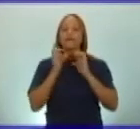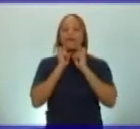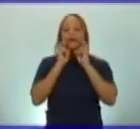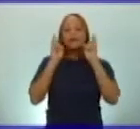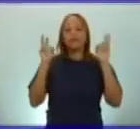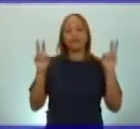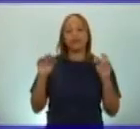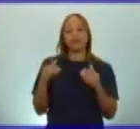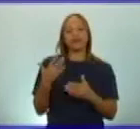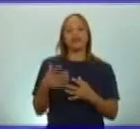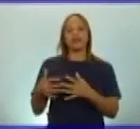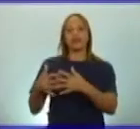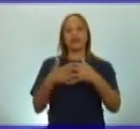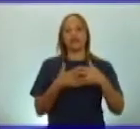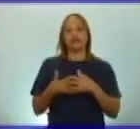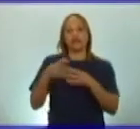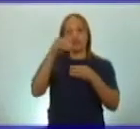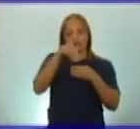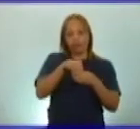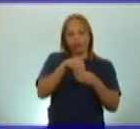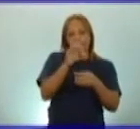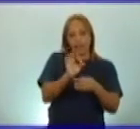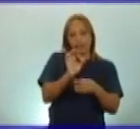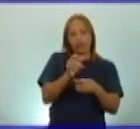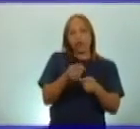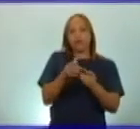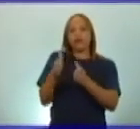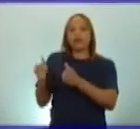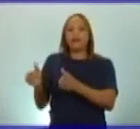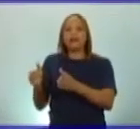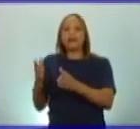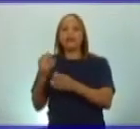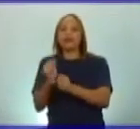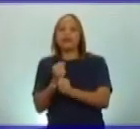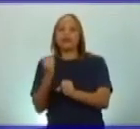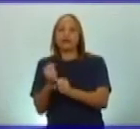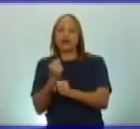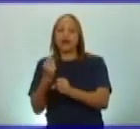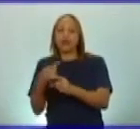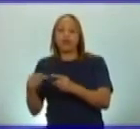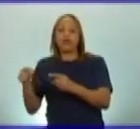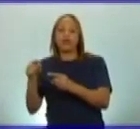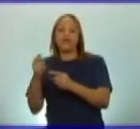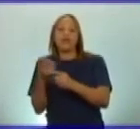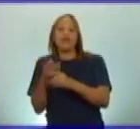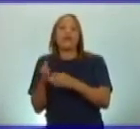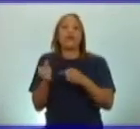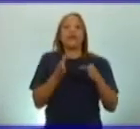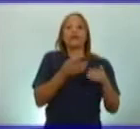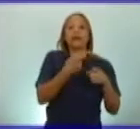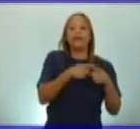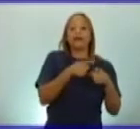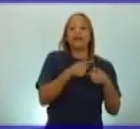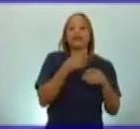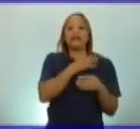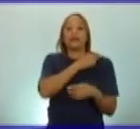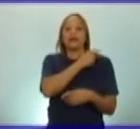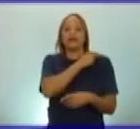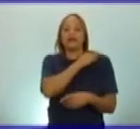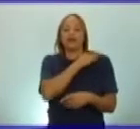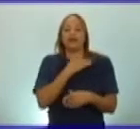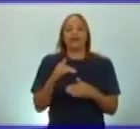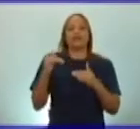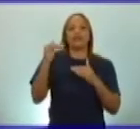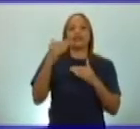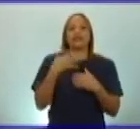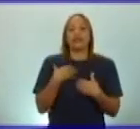propio Estados Unidos. Por un lado estaban esas masas trabajadoras y por otro lado estaba esa alta burguesía que gozaba de todos los privilegios que